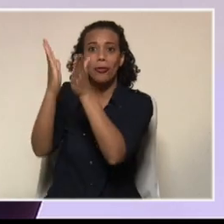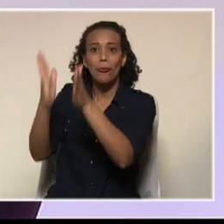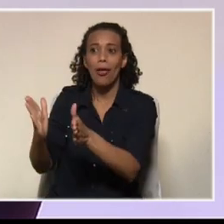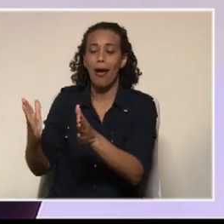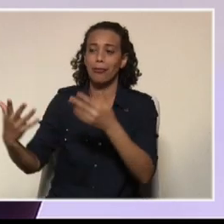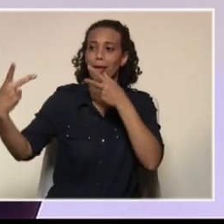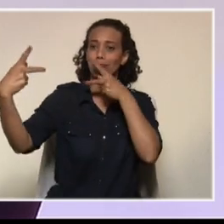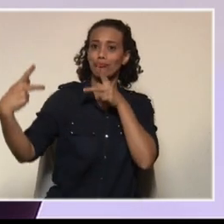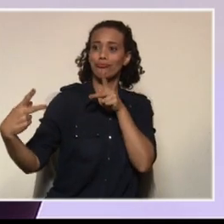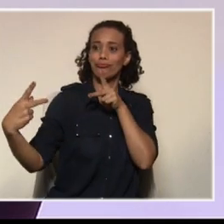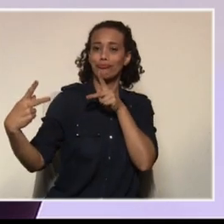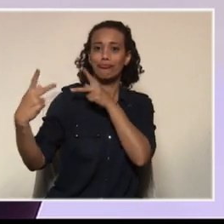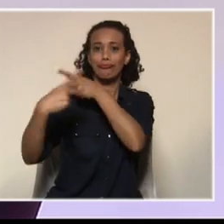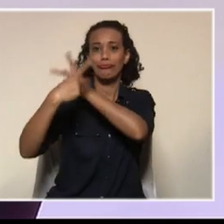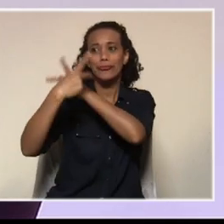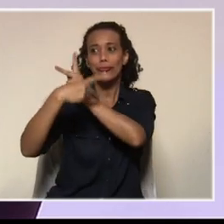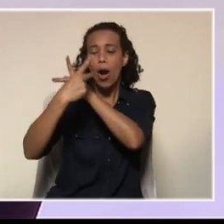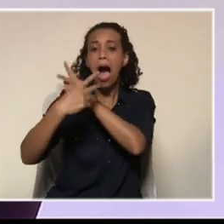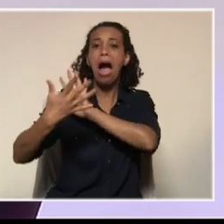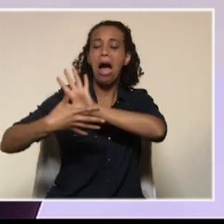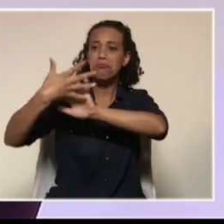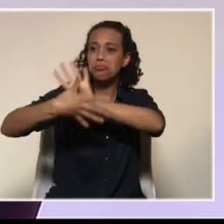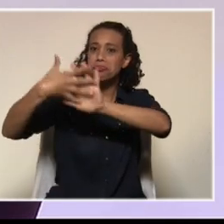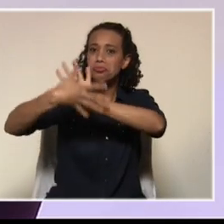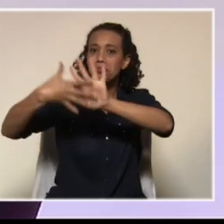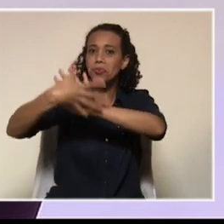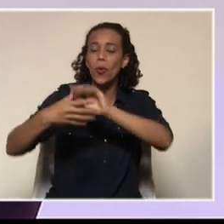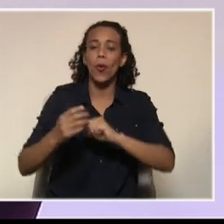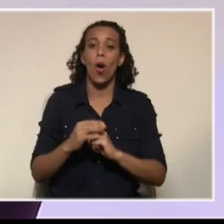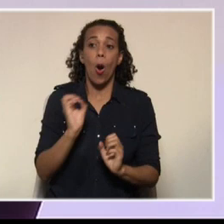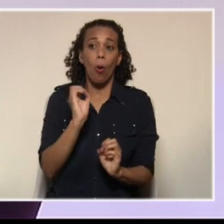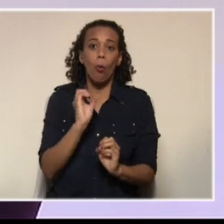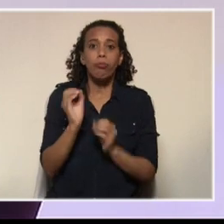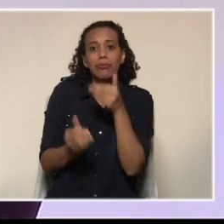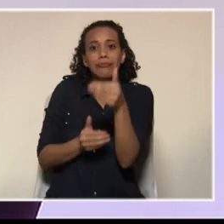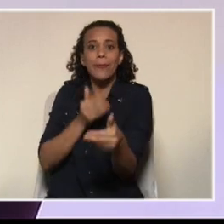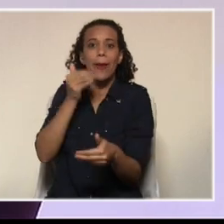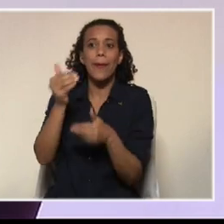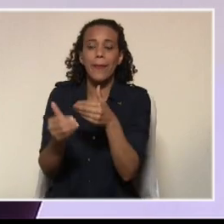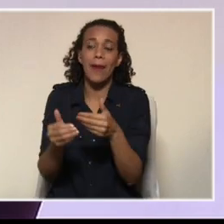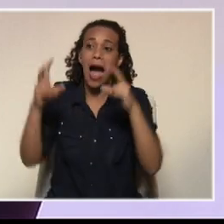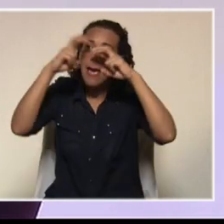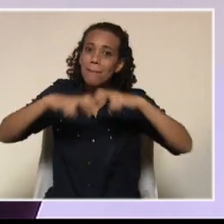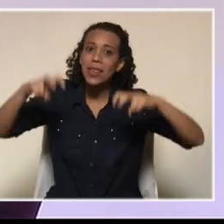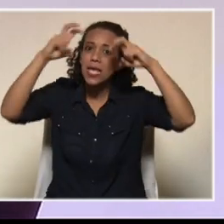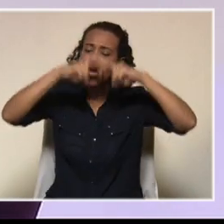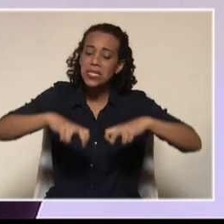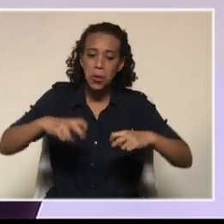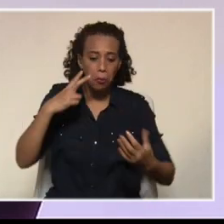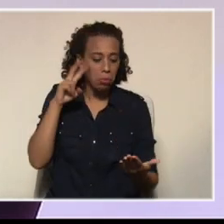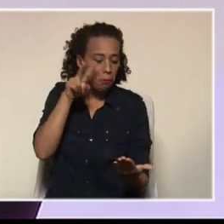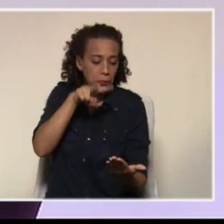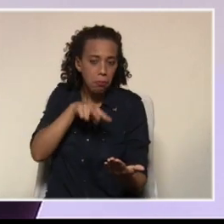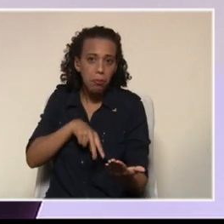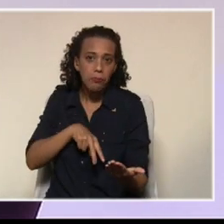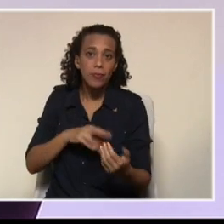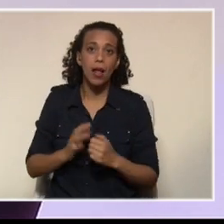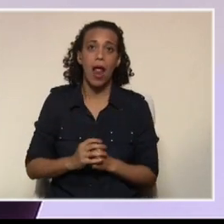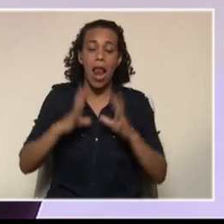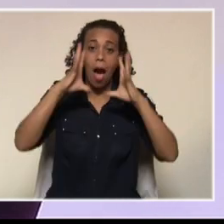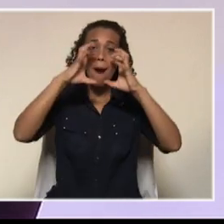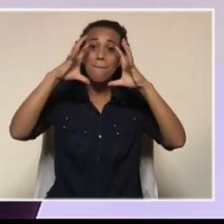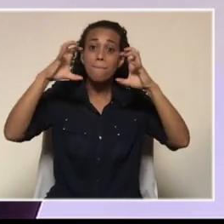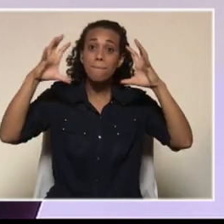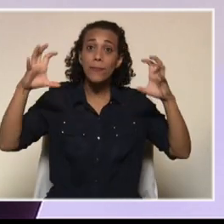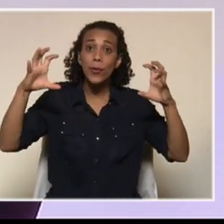que nosotros los docentes podemos realizar procesos de investigación. Pero también tenemos las MOOC, que